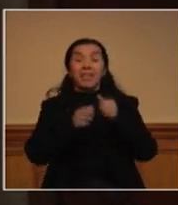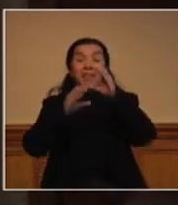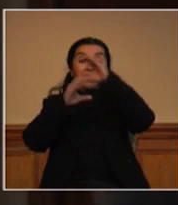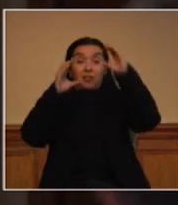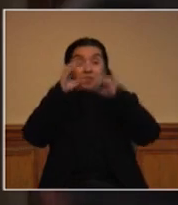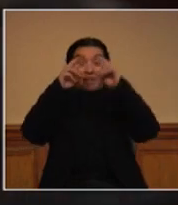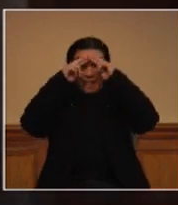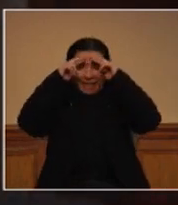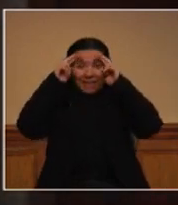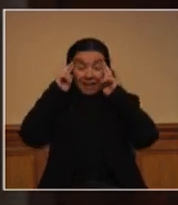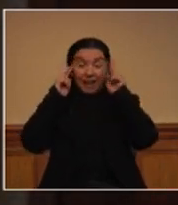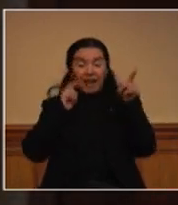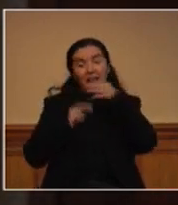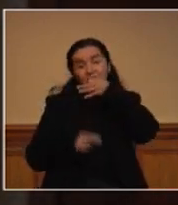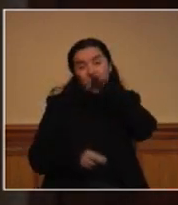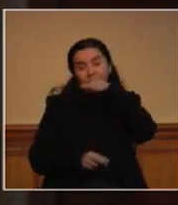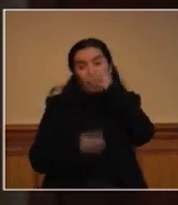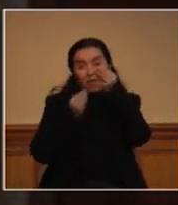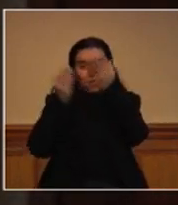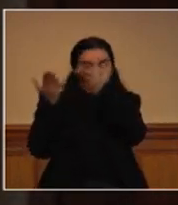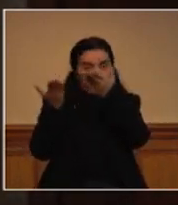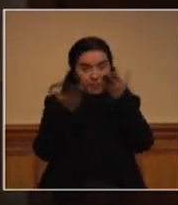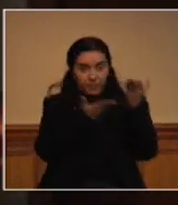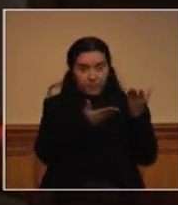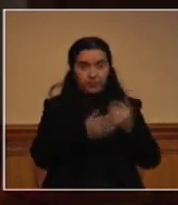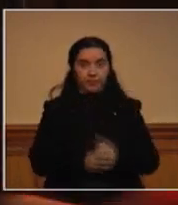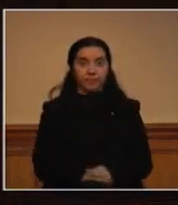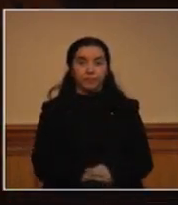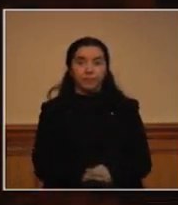Ricardo Rosas, quien ofrecerá unas palabras de bienvenida.